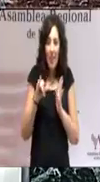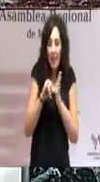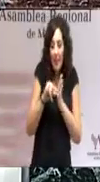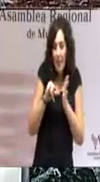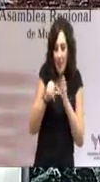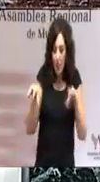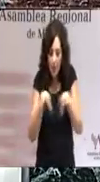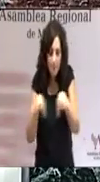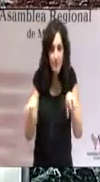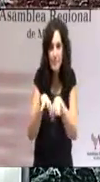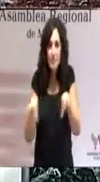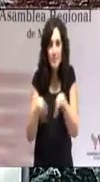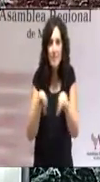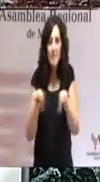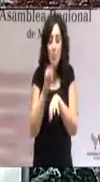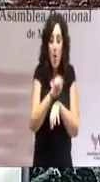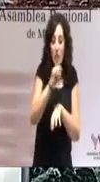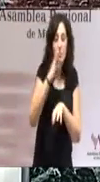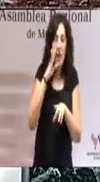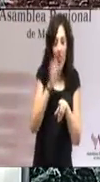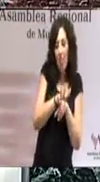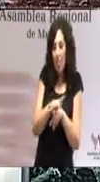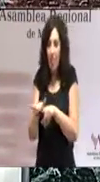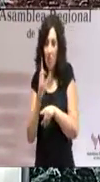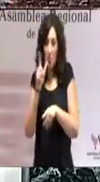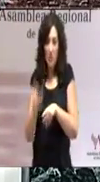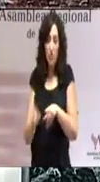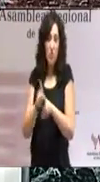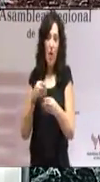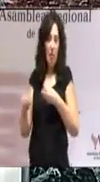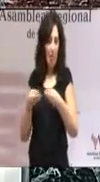una persona tan permeable como usted, le está influyendo.